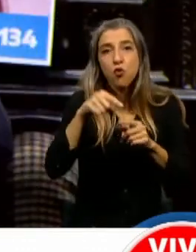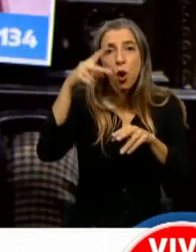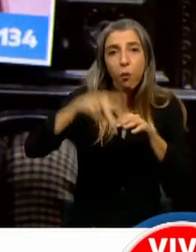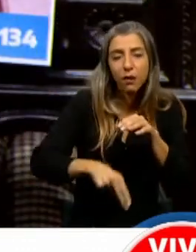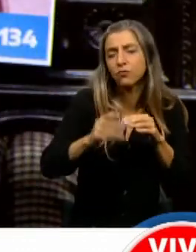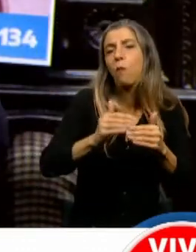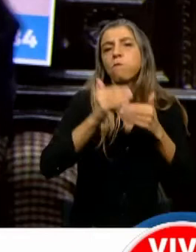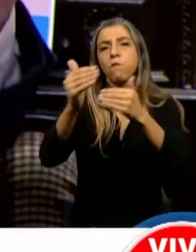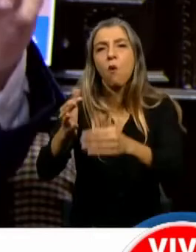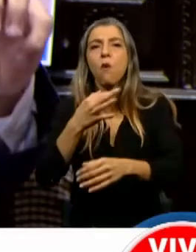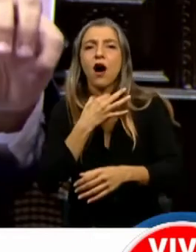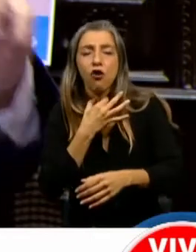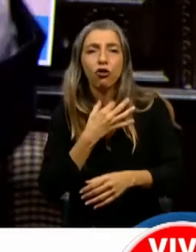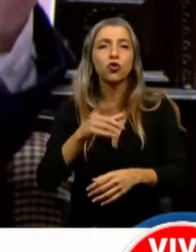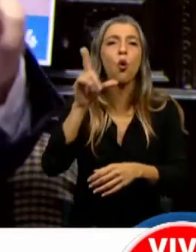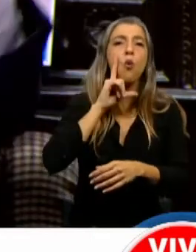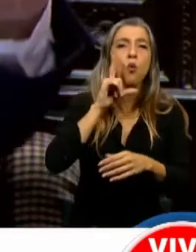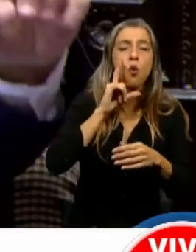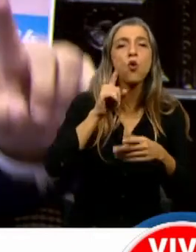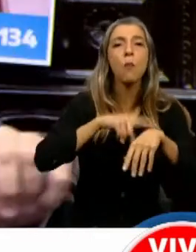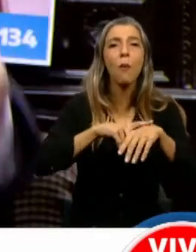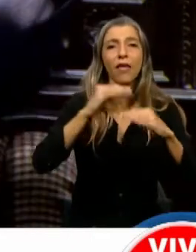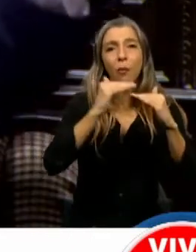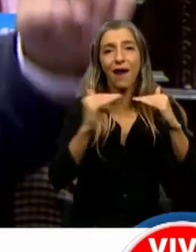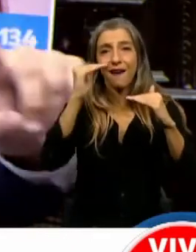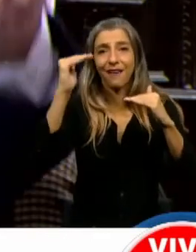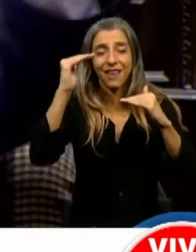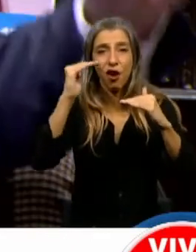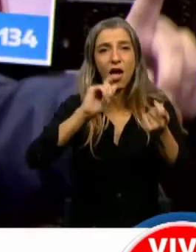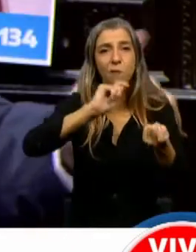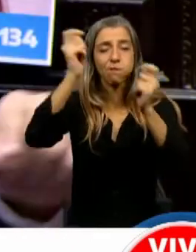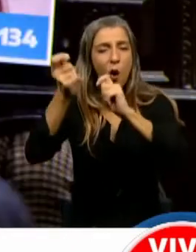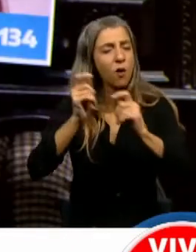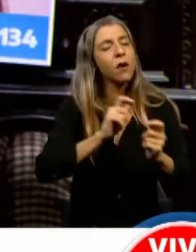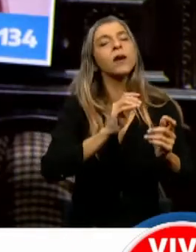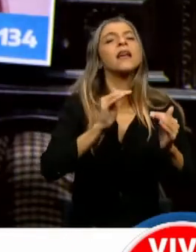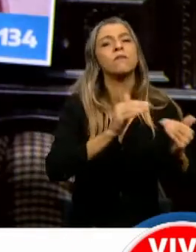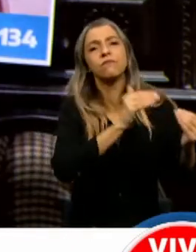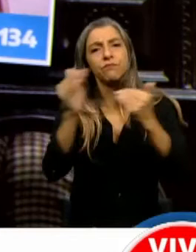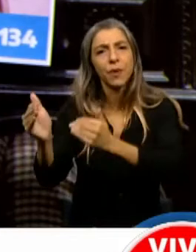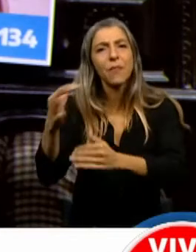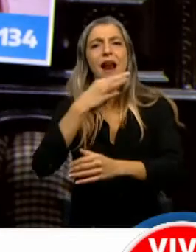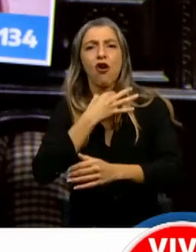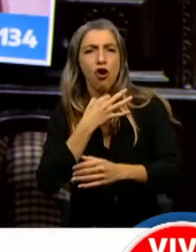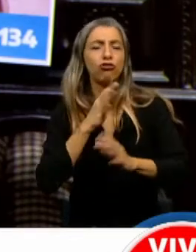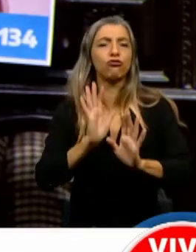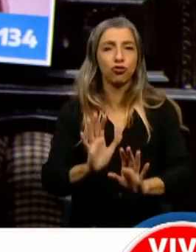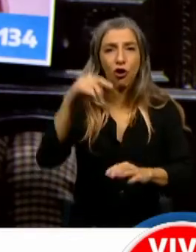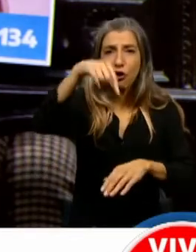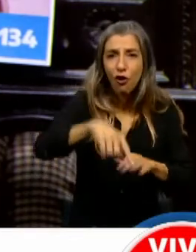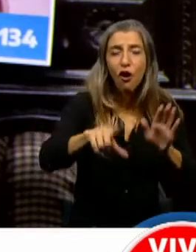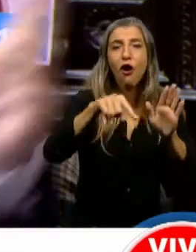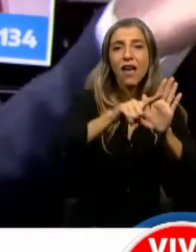La recategorización de julio, pedimos, y la FIB lo pasó para agosto, para que no haya problemas. Hoy tiene esta ley media sanción